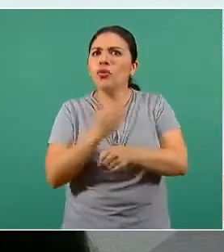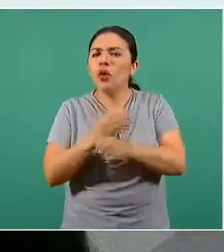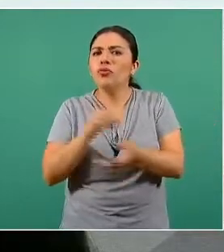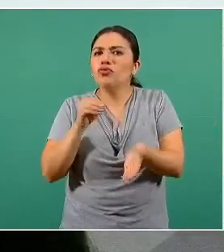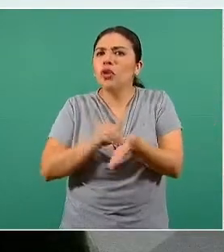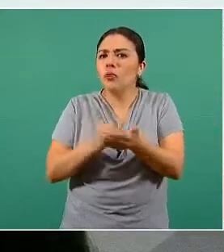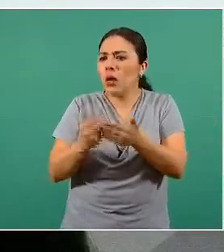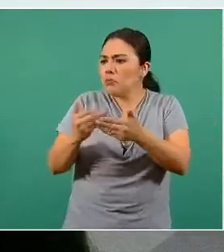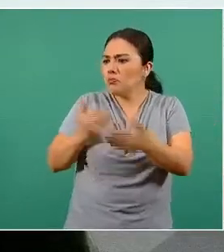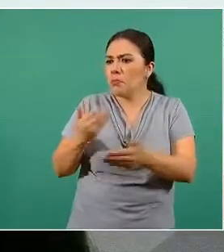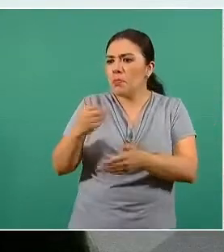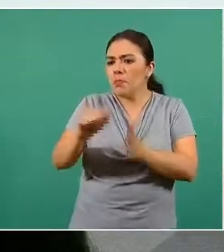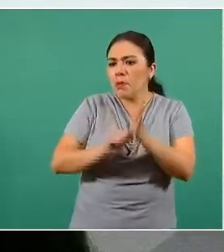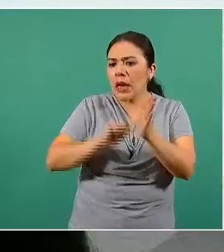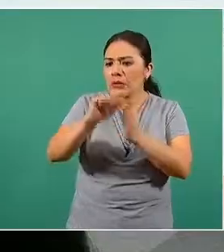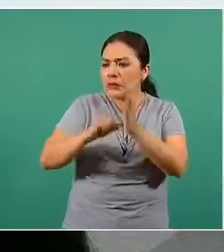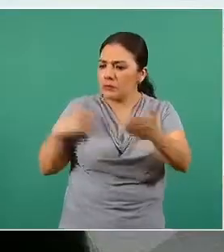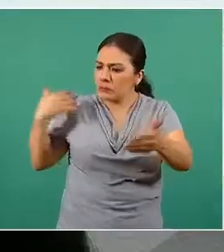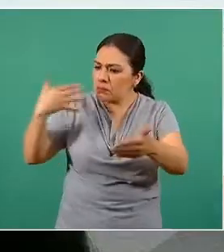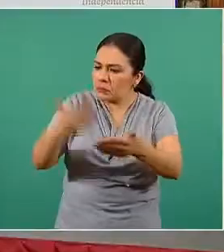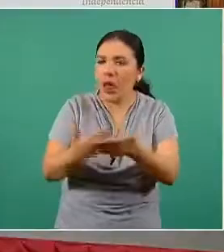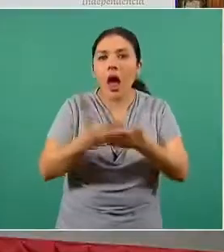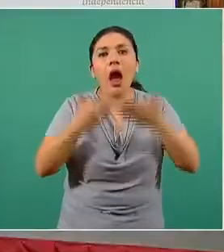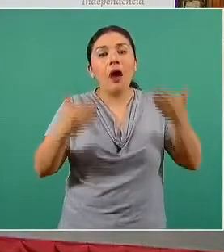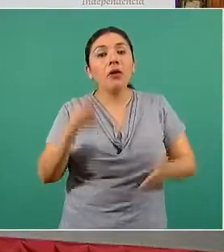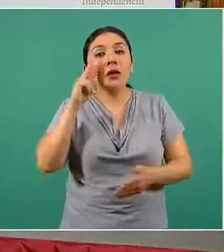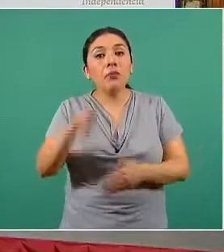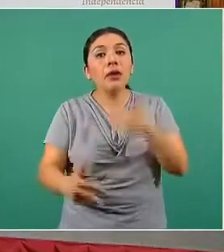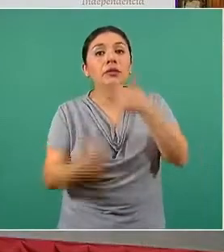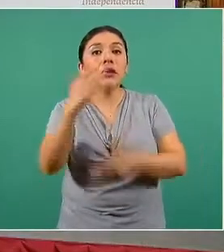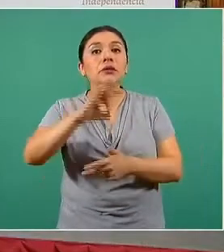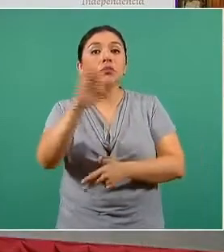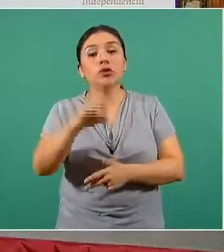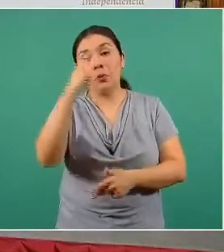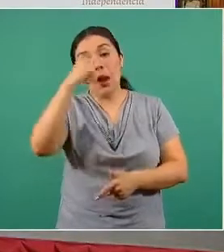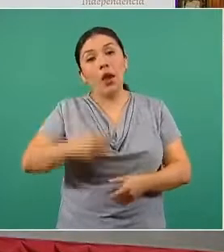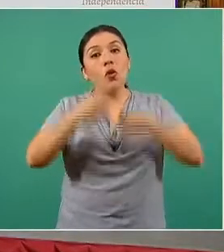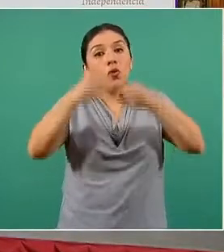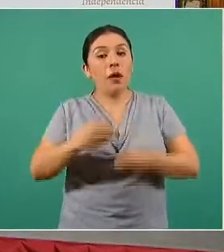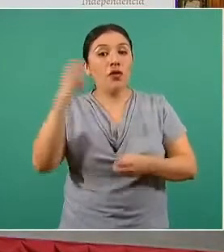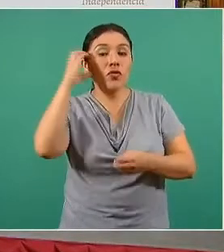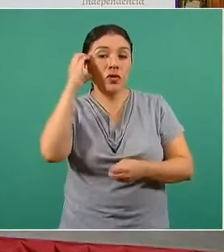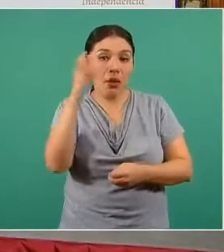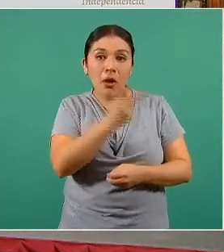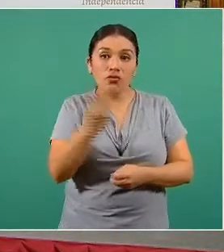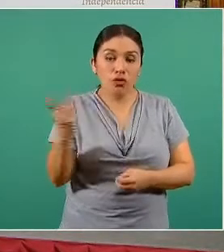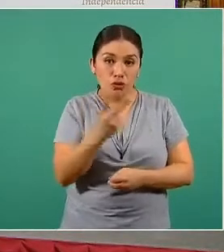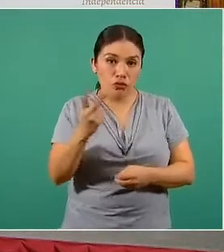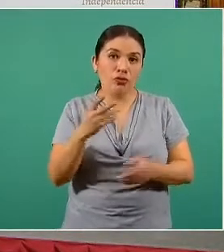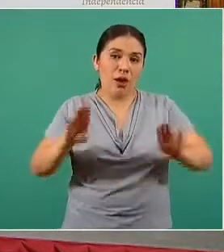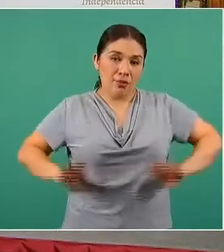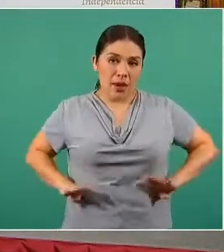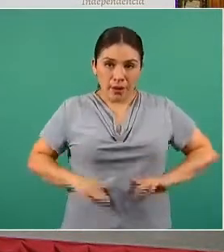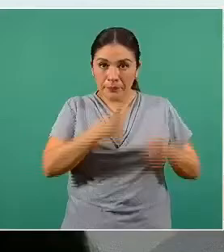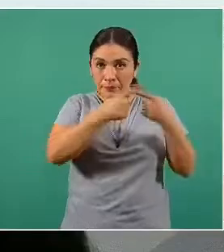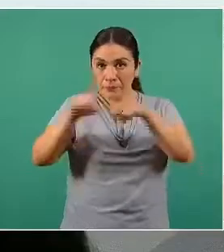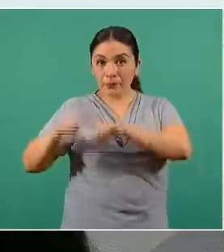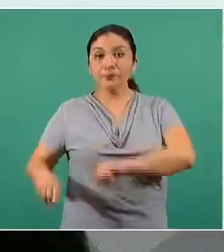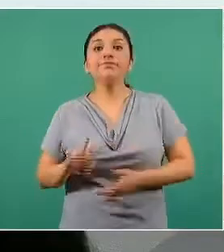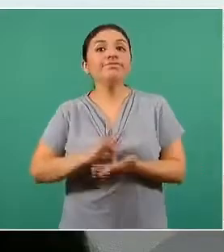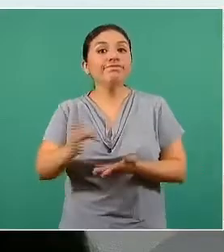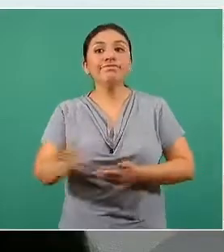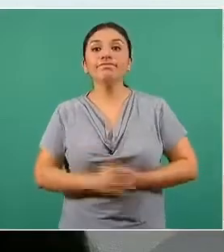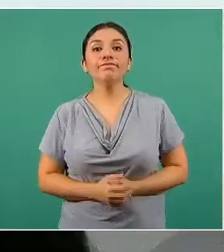los últimos meses hasta llegar al día de hoy con 13% de ocupación para ambos tipos de camas.